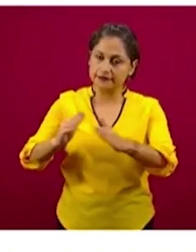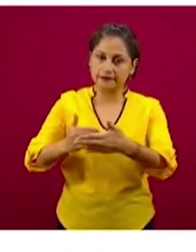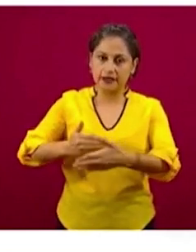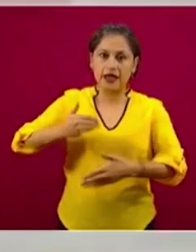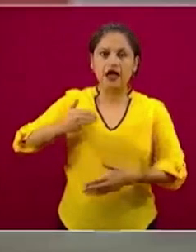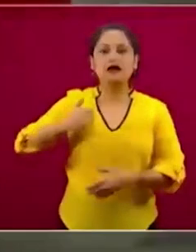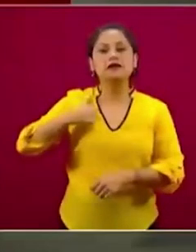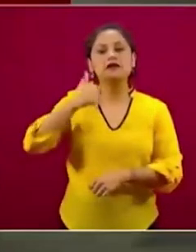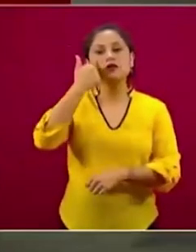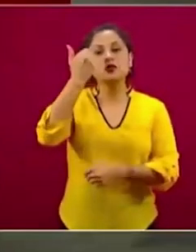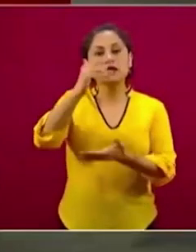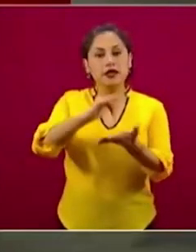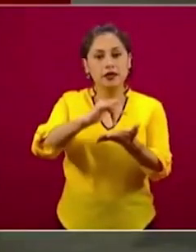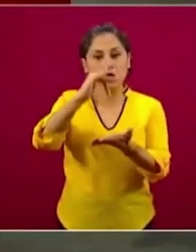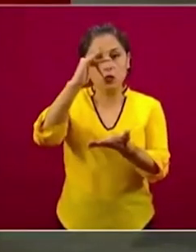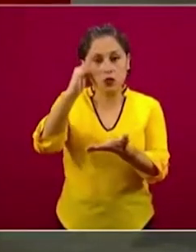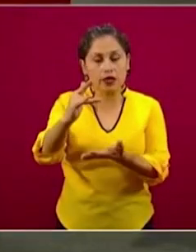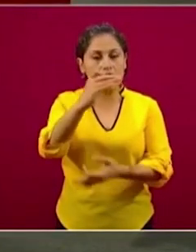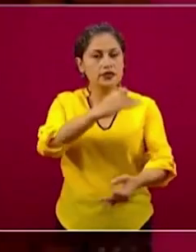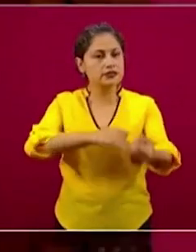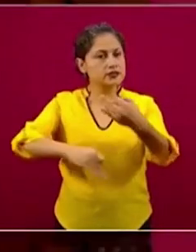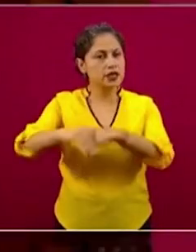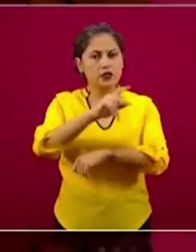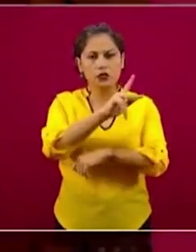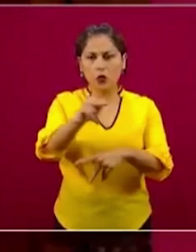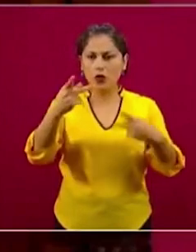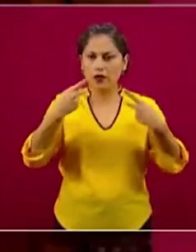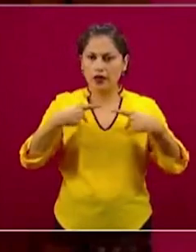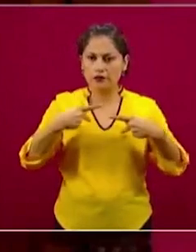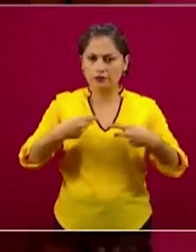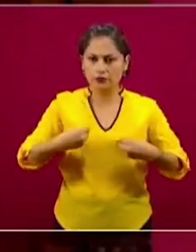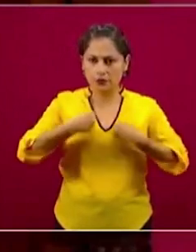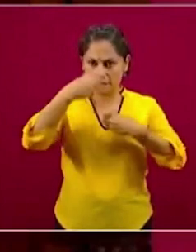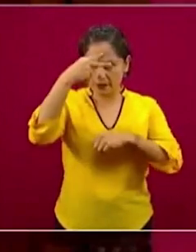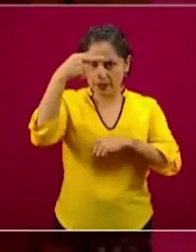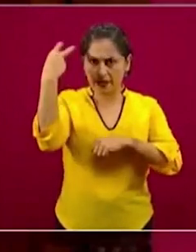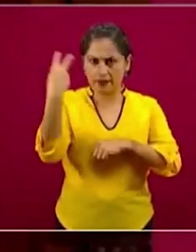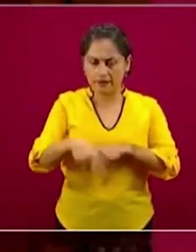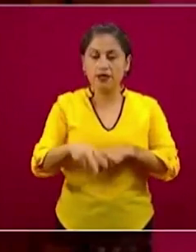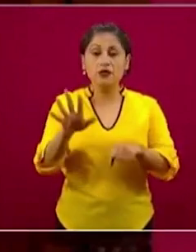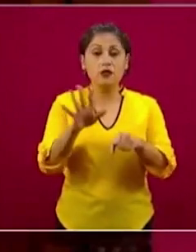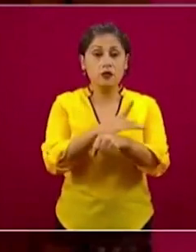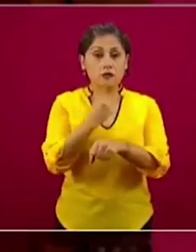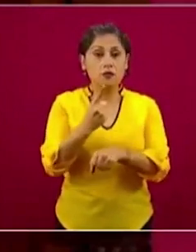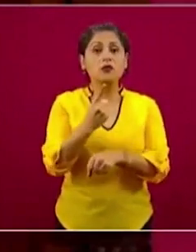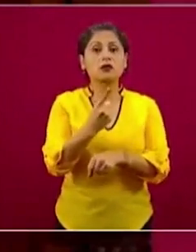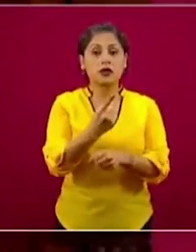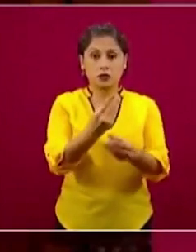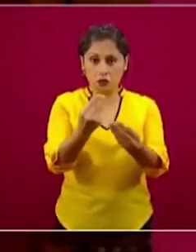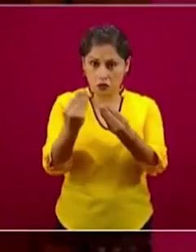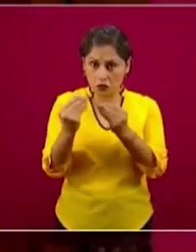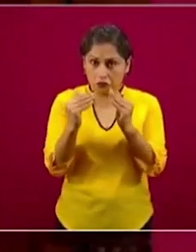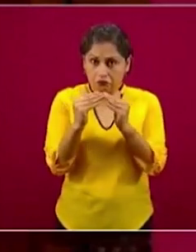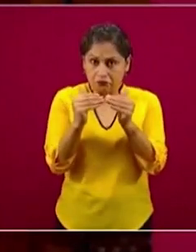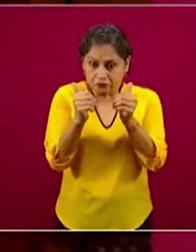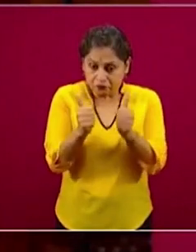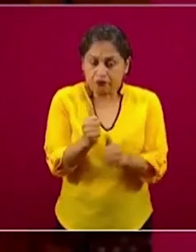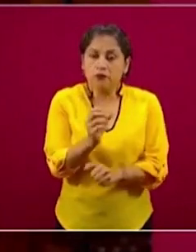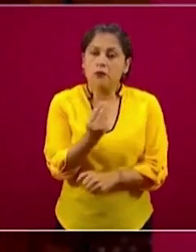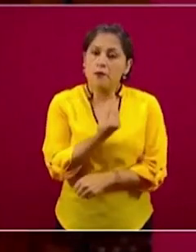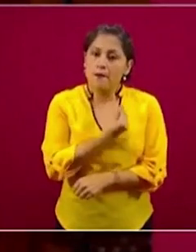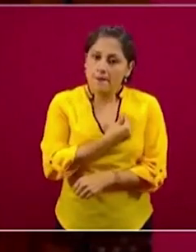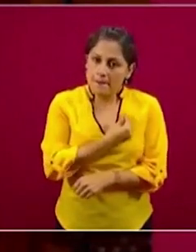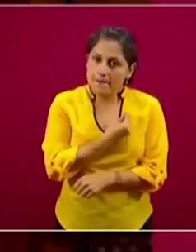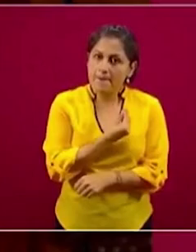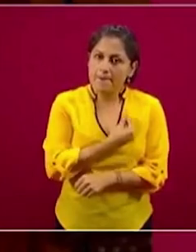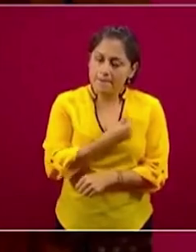siempre hay que agradecer a toda la sociedad que ha hecho el inmenso esfuerzo de quedarse en casa ahorita vamos a ver qué tanto se ha